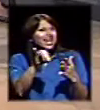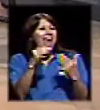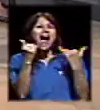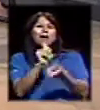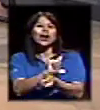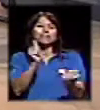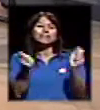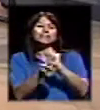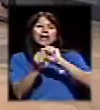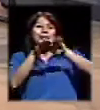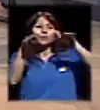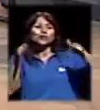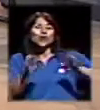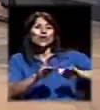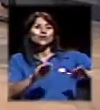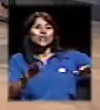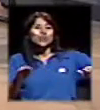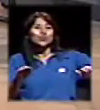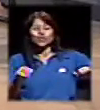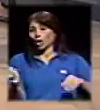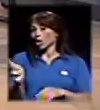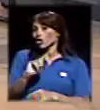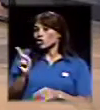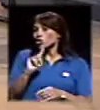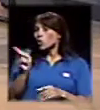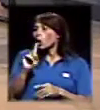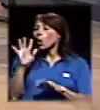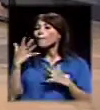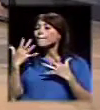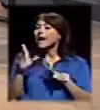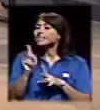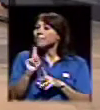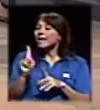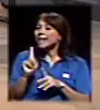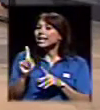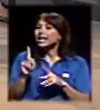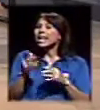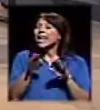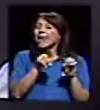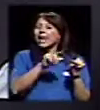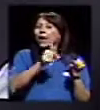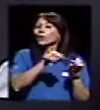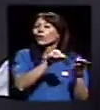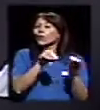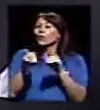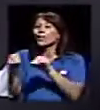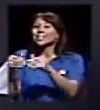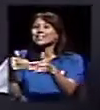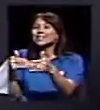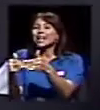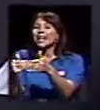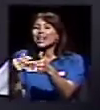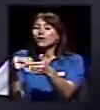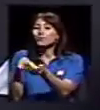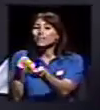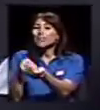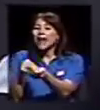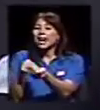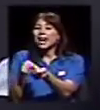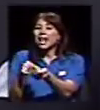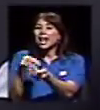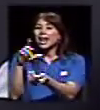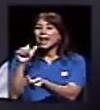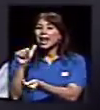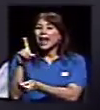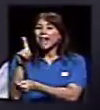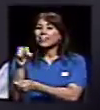es el museo de los niños. De los niños, no, más bien en las cercanías del hospital Calderón Guardia. Ah, ok, entonces... Ahí, sí, en el norte, más